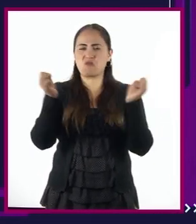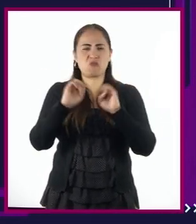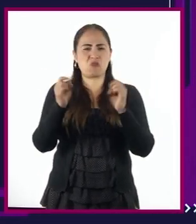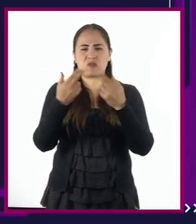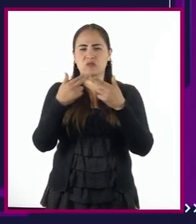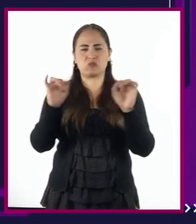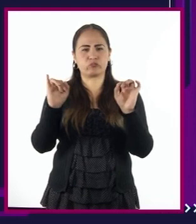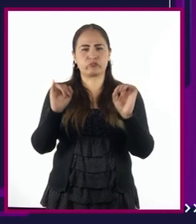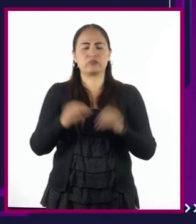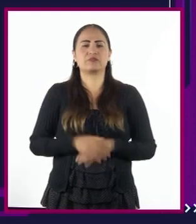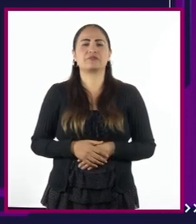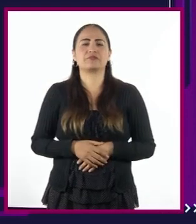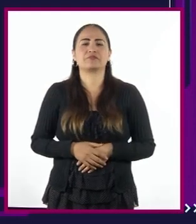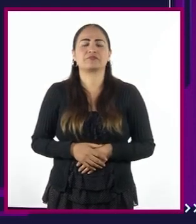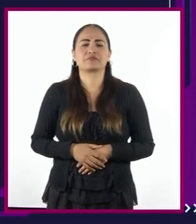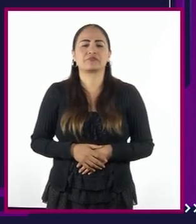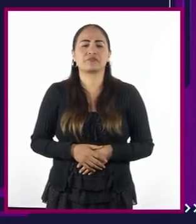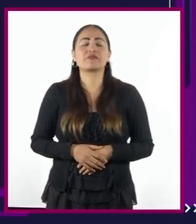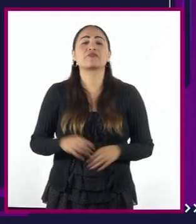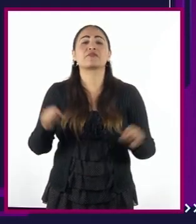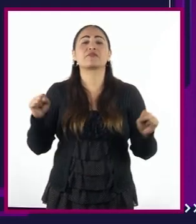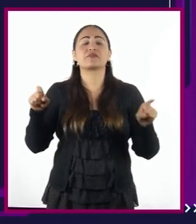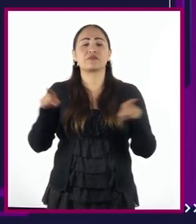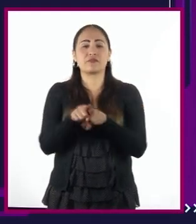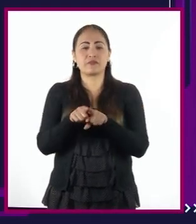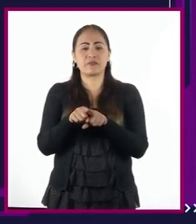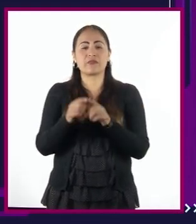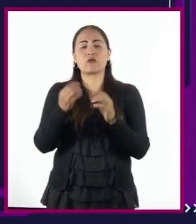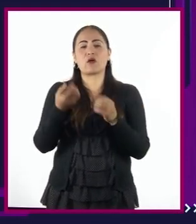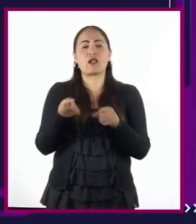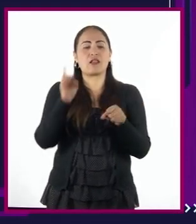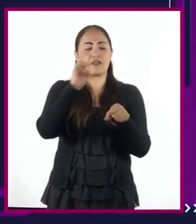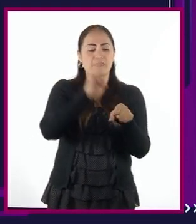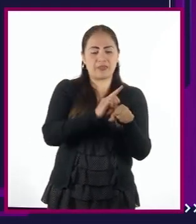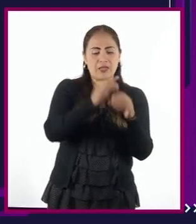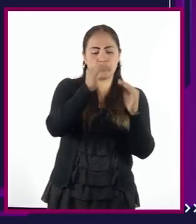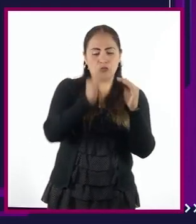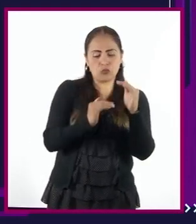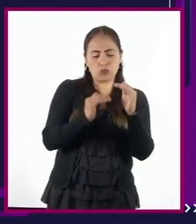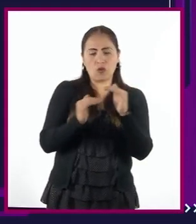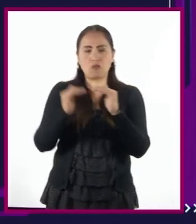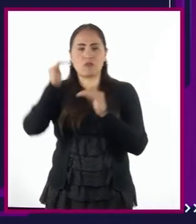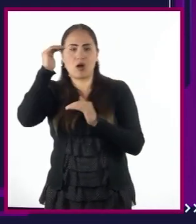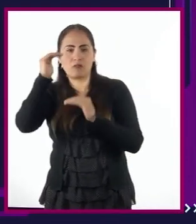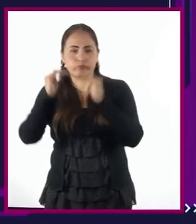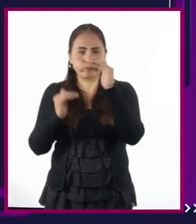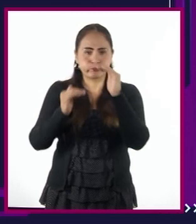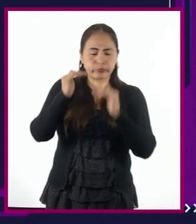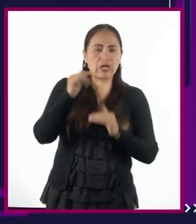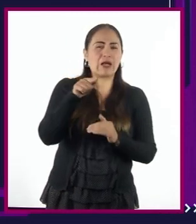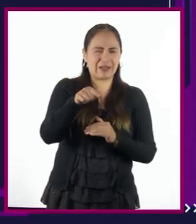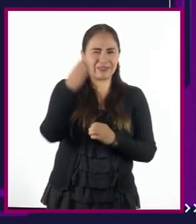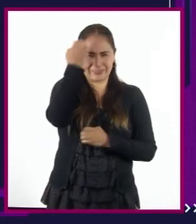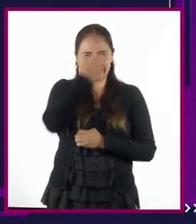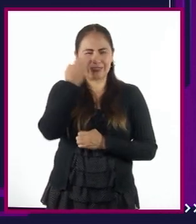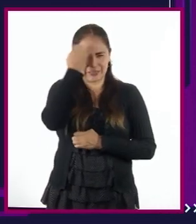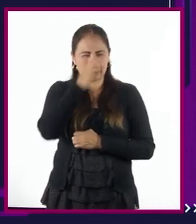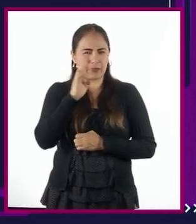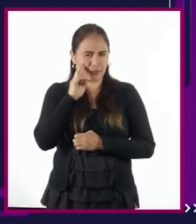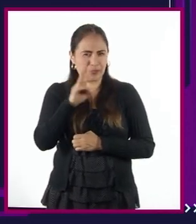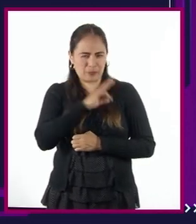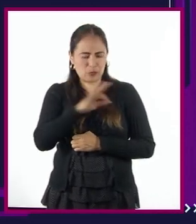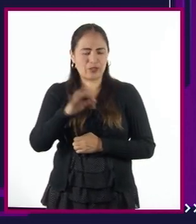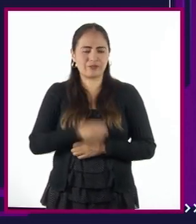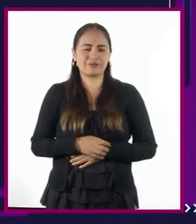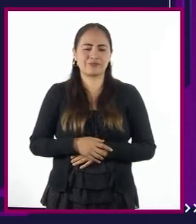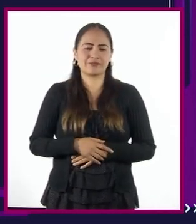podemos analizar la disminución de asistencia de un día a otro. ¿Entre qué días hubo